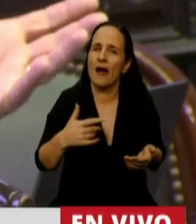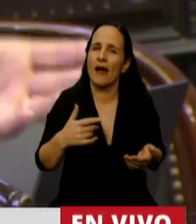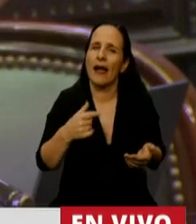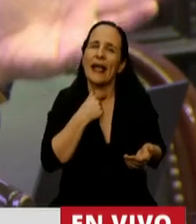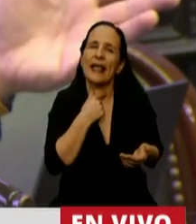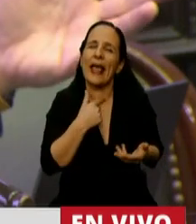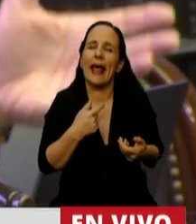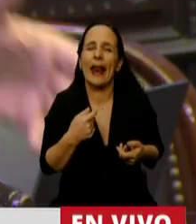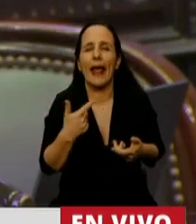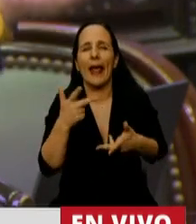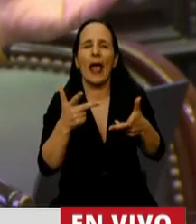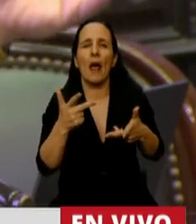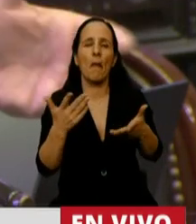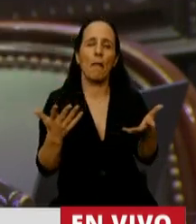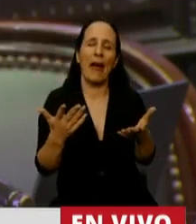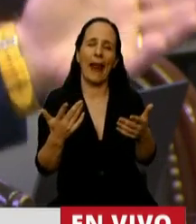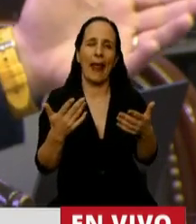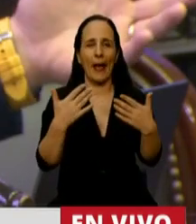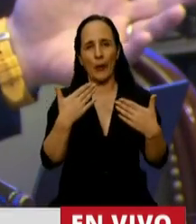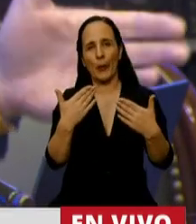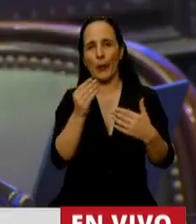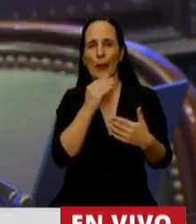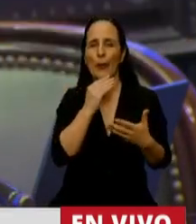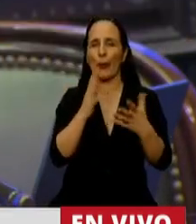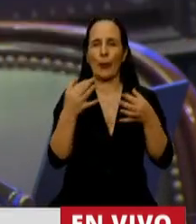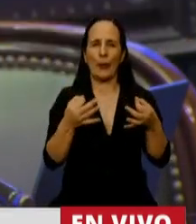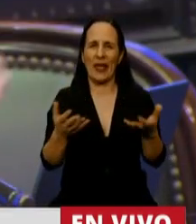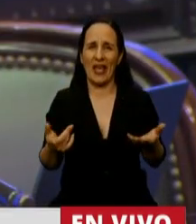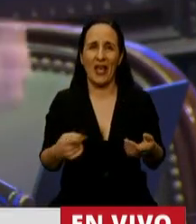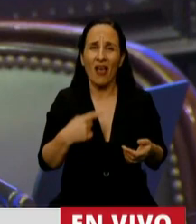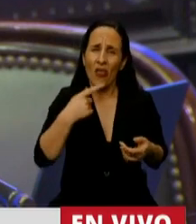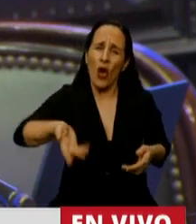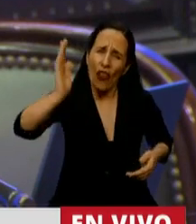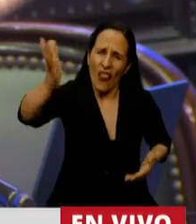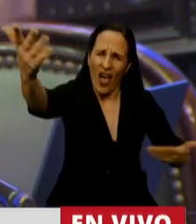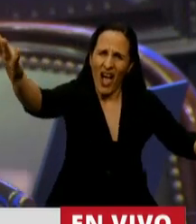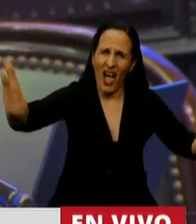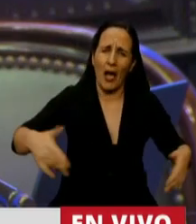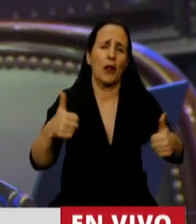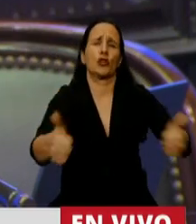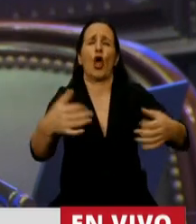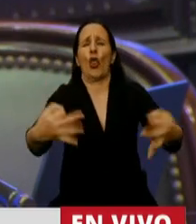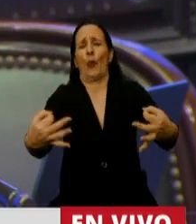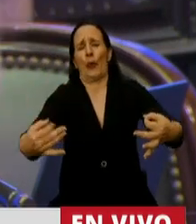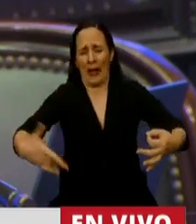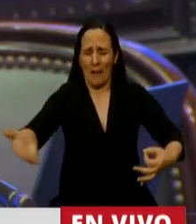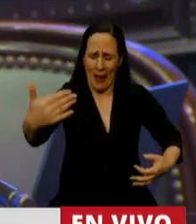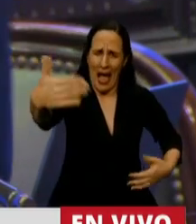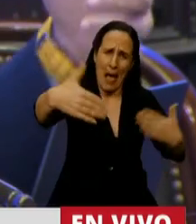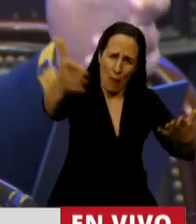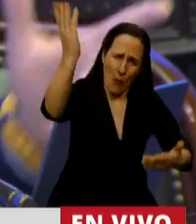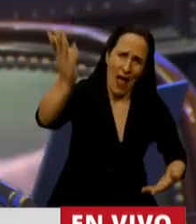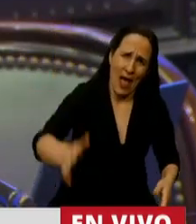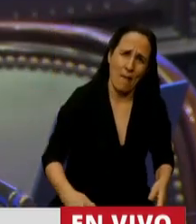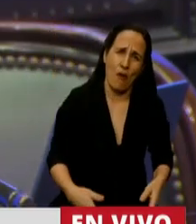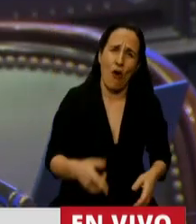bien con un discurso amigable y maquillado les digo al meterle para adelante estamos todos bien me está mole